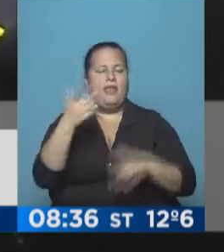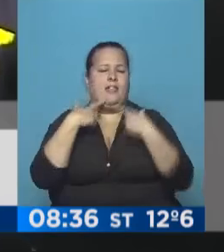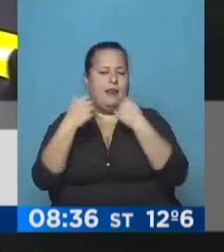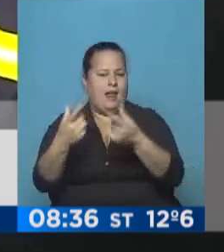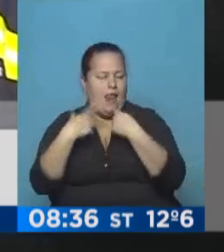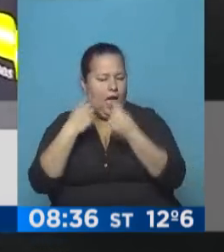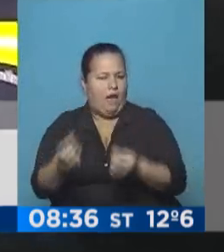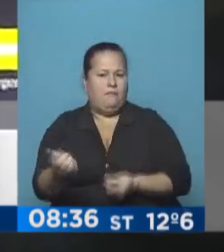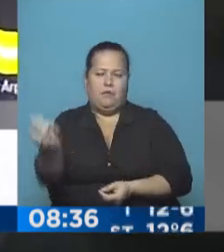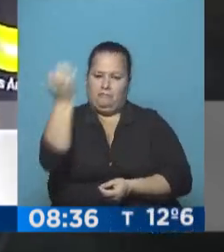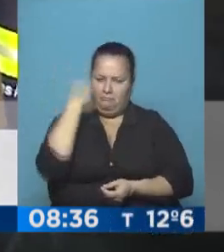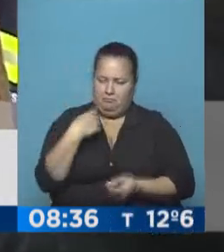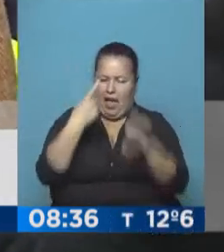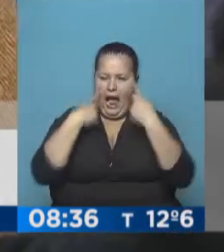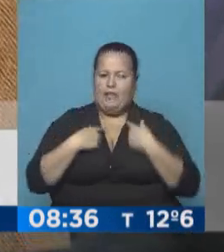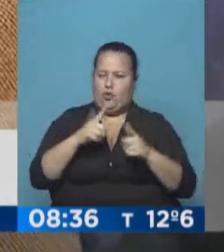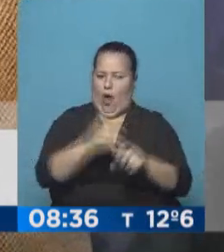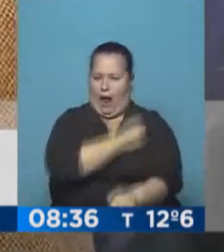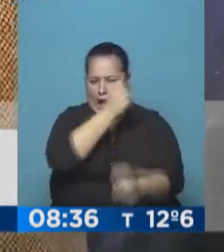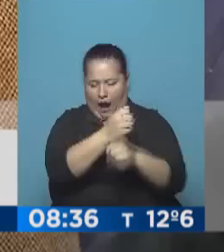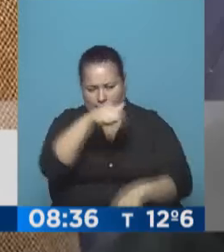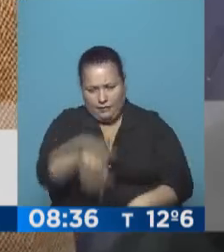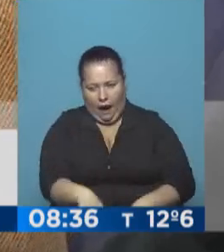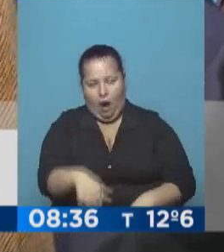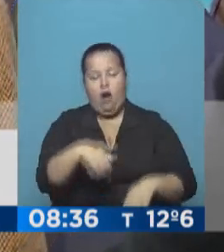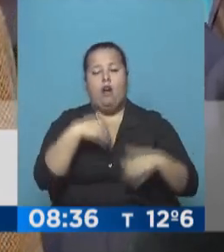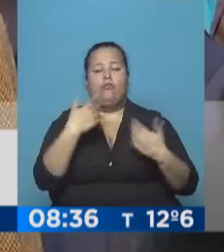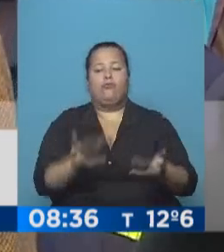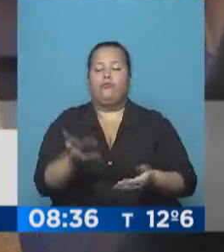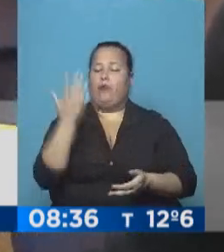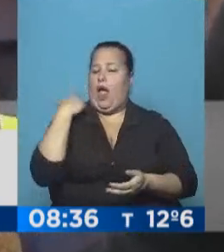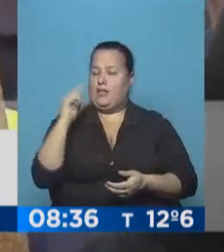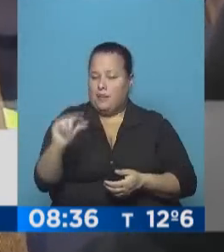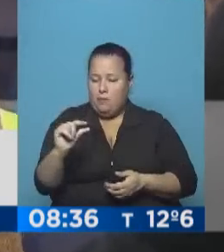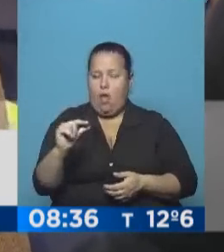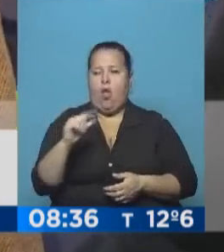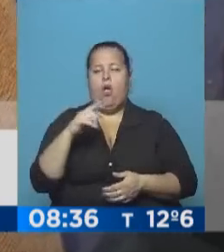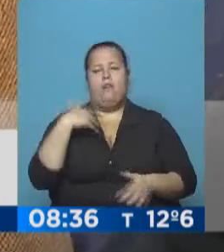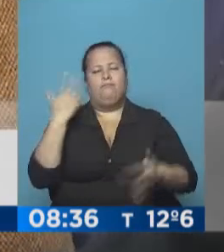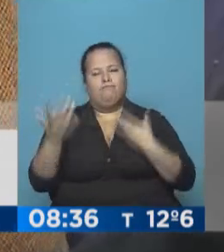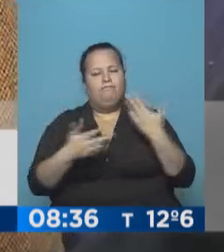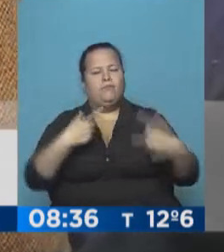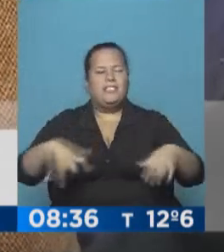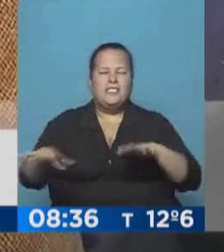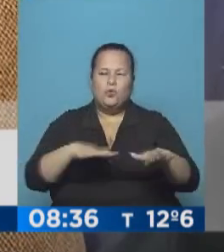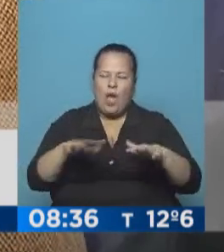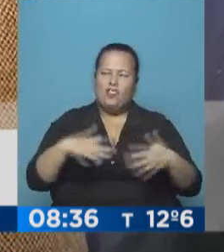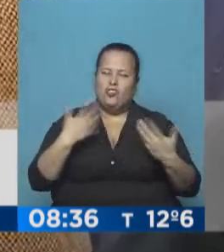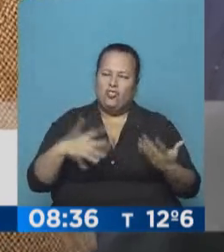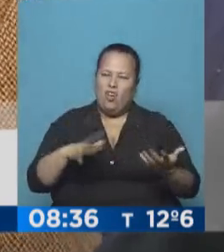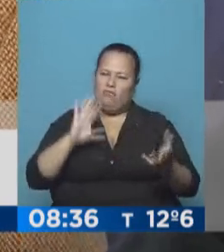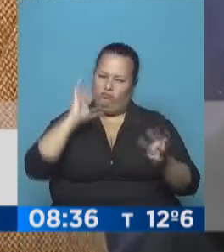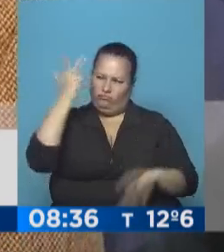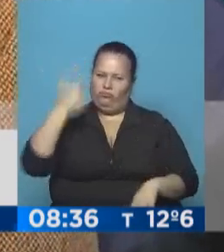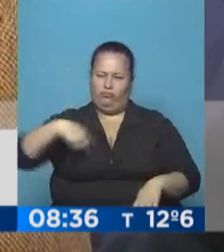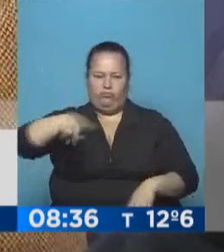reclamo, no fuimos atendidos hasta la fecha y en los últimos días se generaron una serie de situaciones bastante enojosas